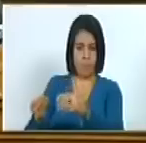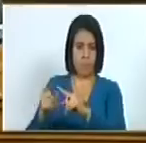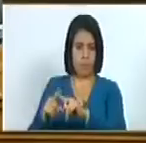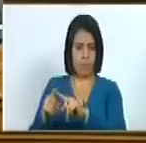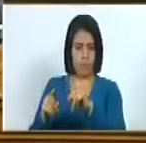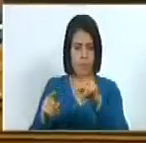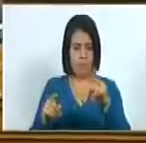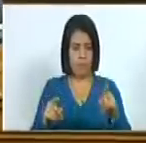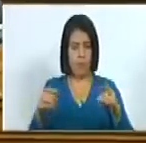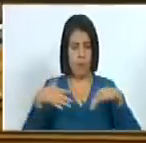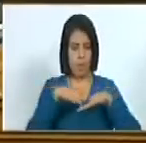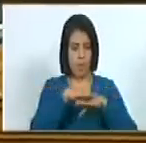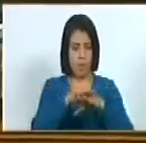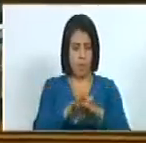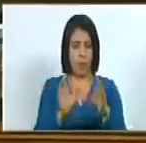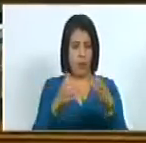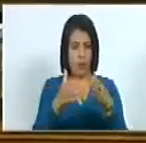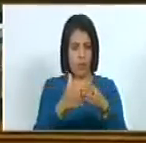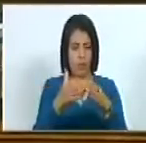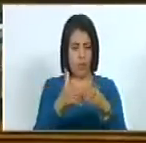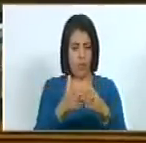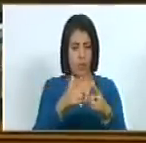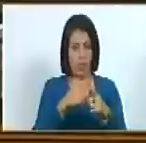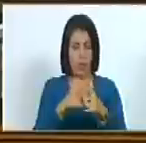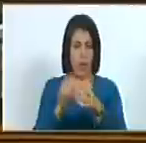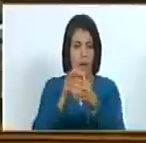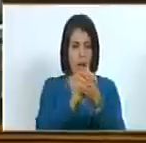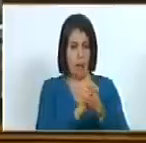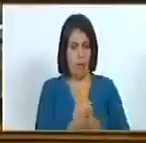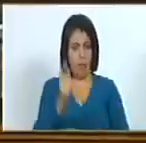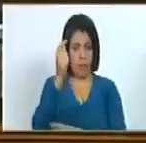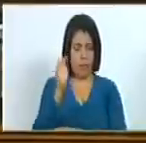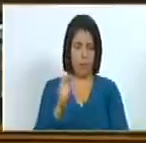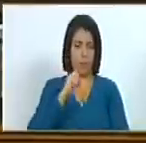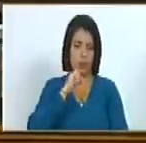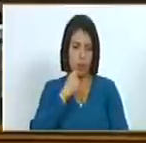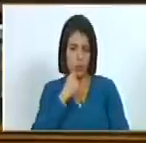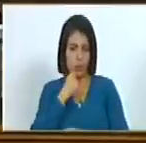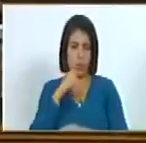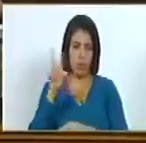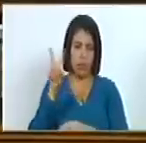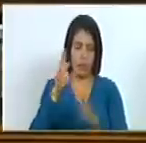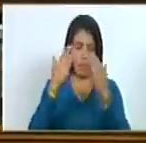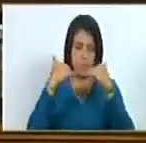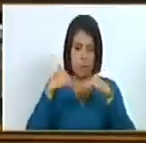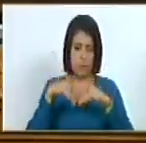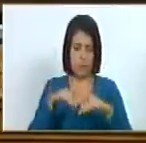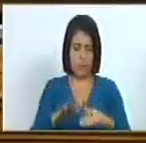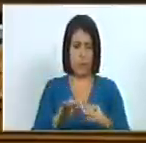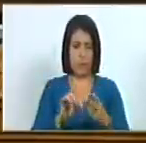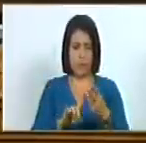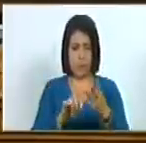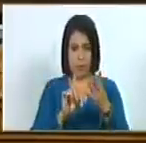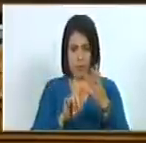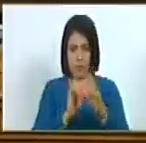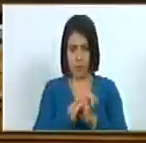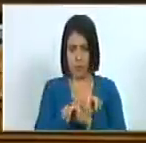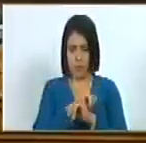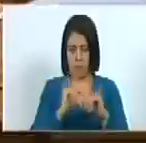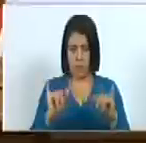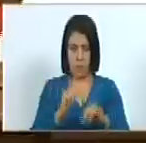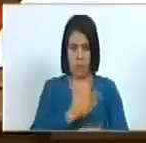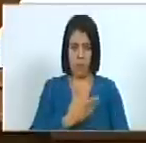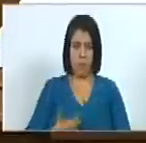los integrantes del Grupo de Amistad Parlamentario Venezuela-Rusia. Siguiente punto de la cuenta, ciudadana secretaria. Es todo de la